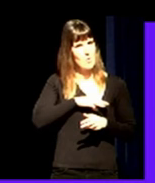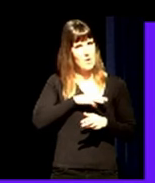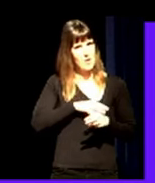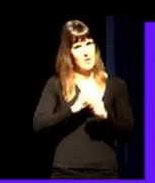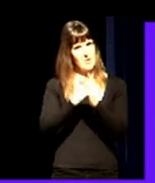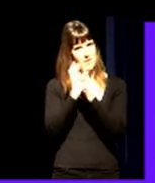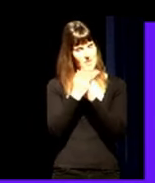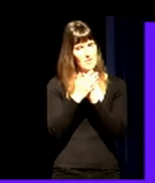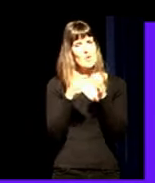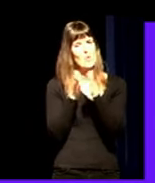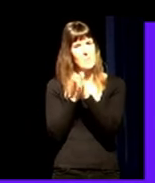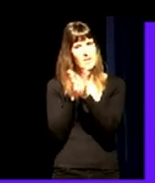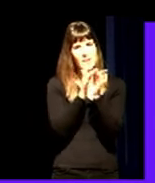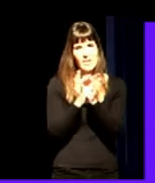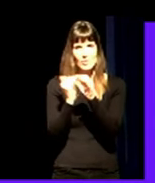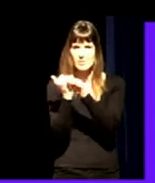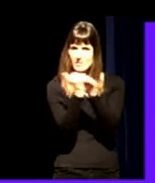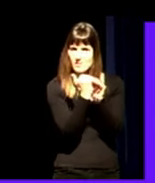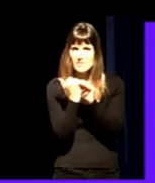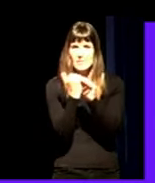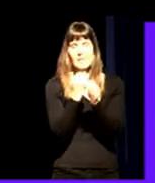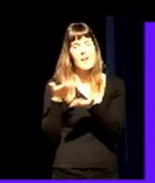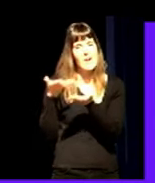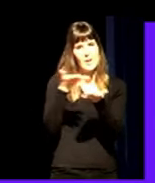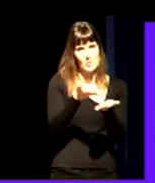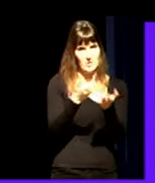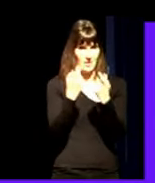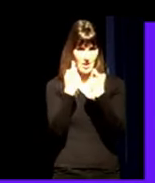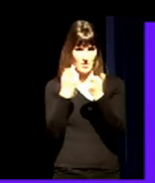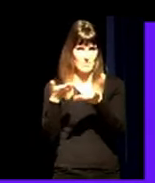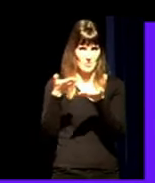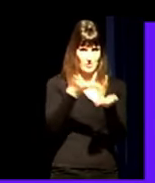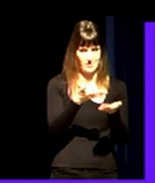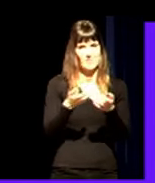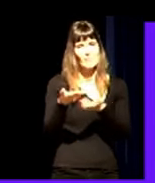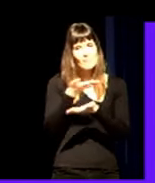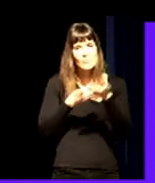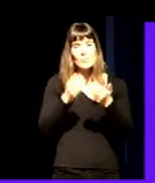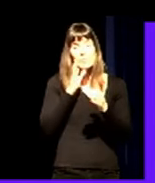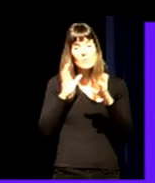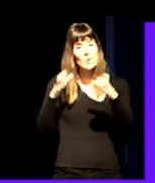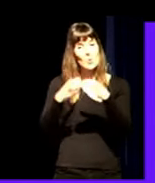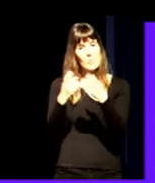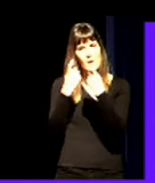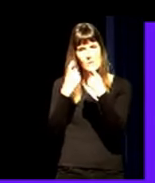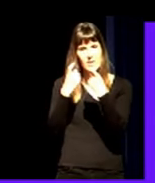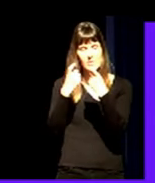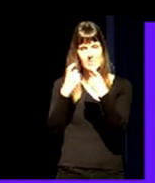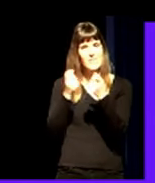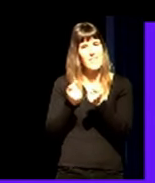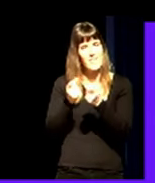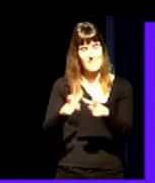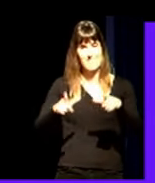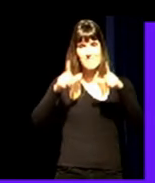sus iguales, de sus compañeros y de sus compañeras. Por lo tanto, situar al alumnado como protagonista es